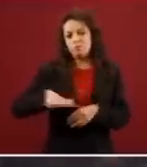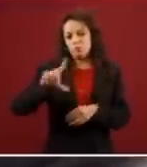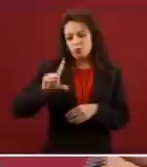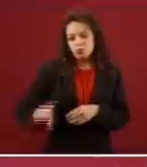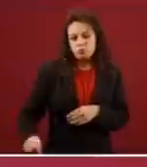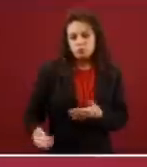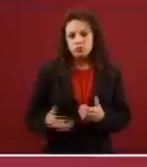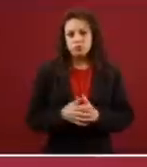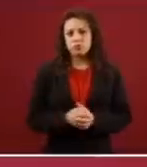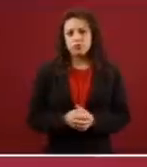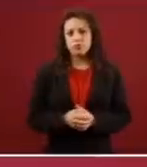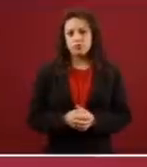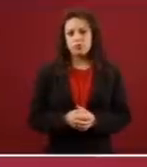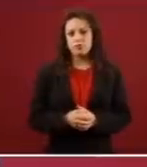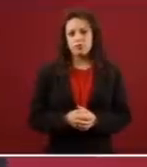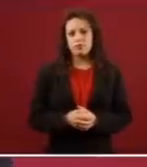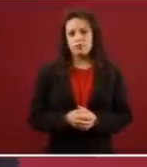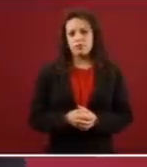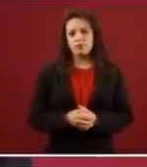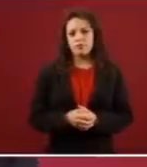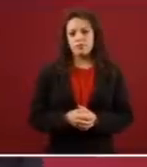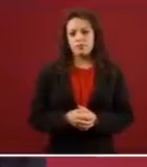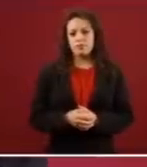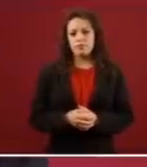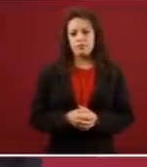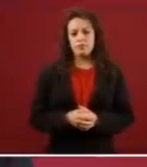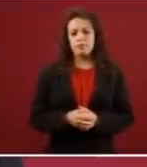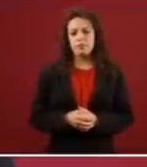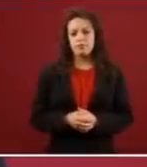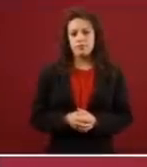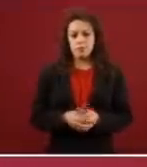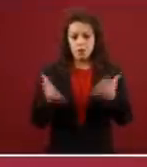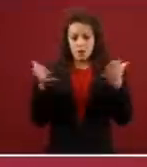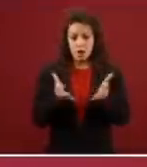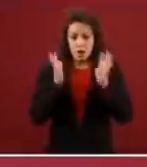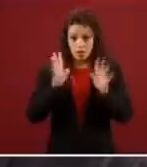de delincuentes. ¿Qué se hizo por los jóvenes?